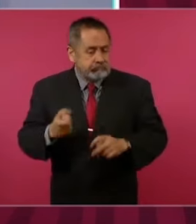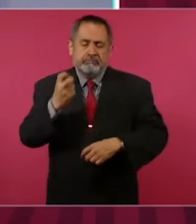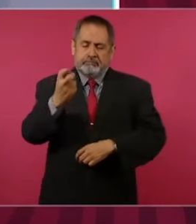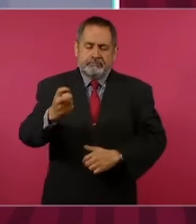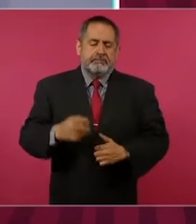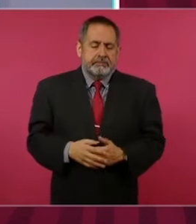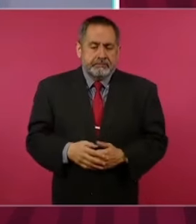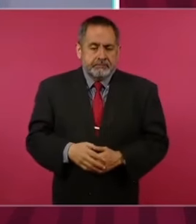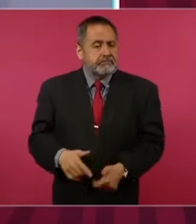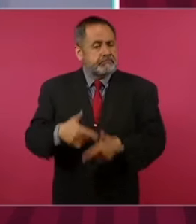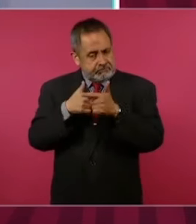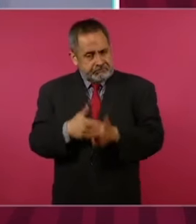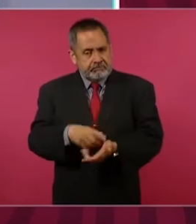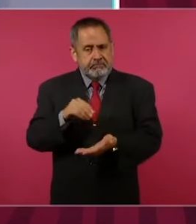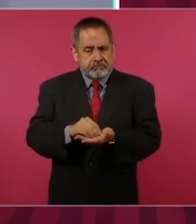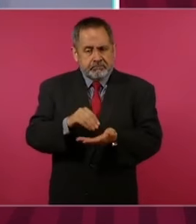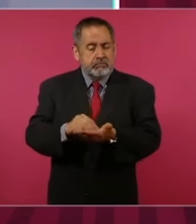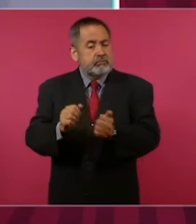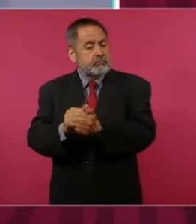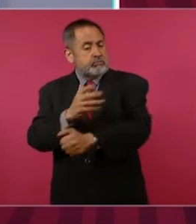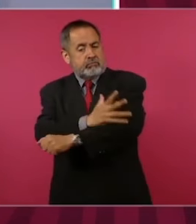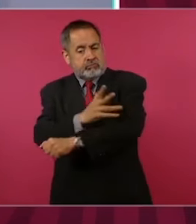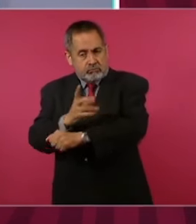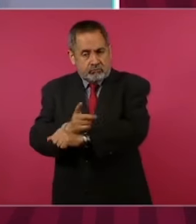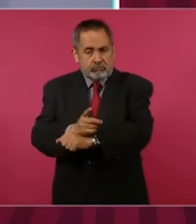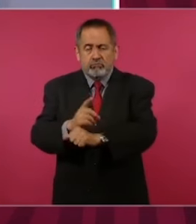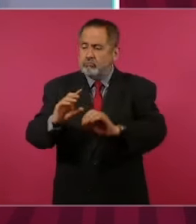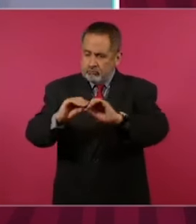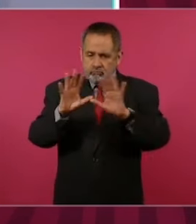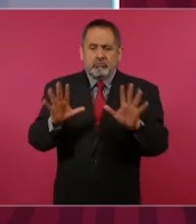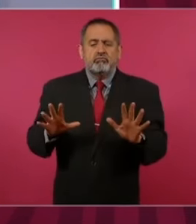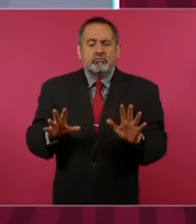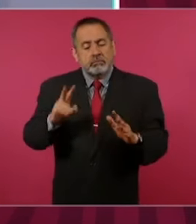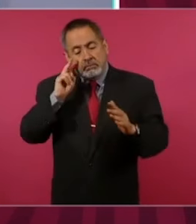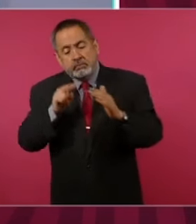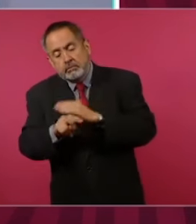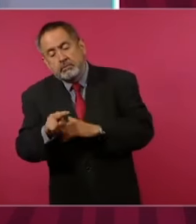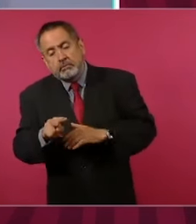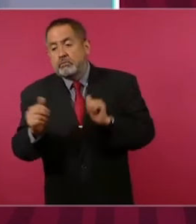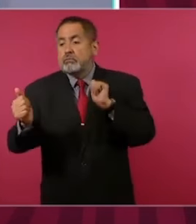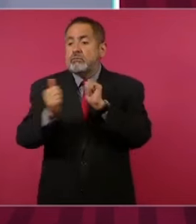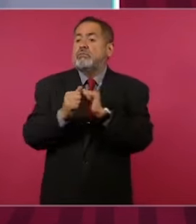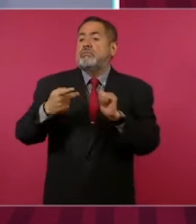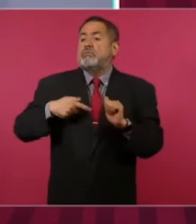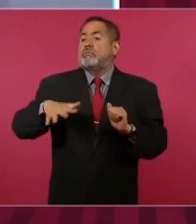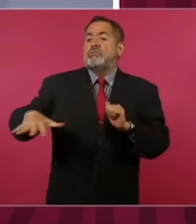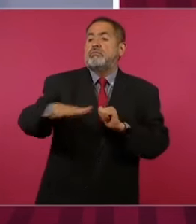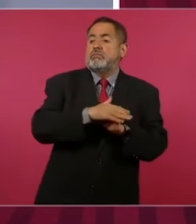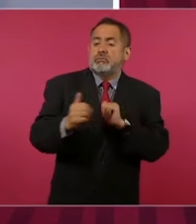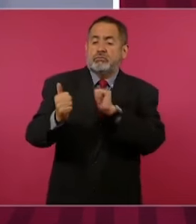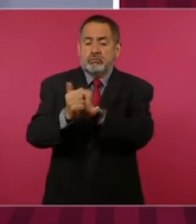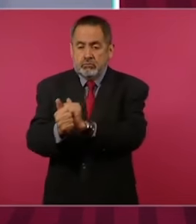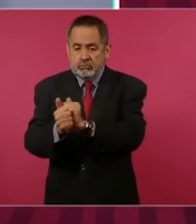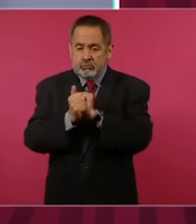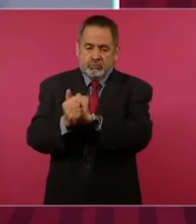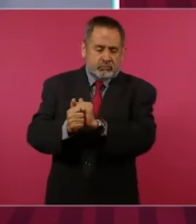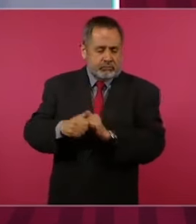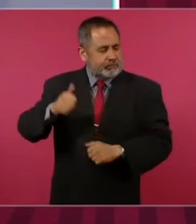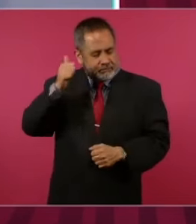seguir trabajando con honestidad y transparencia, siempre con el pueblo y para el pueblo, porque como